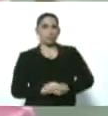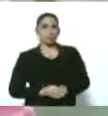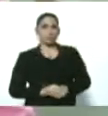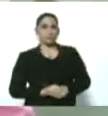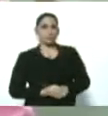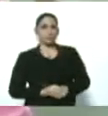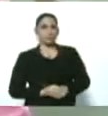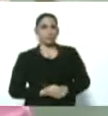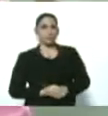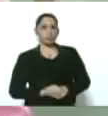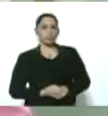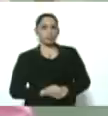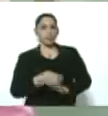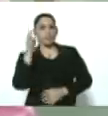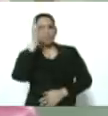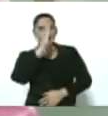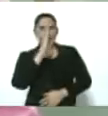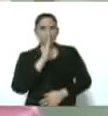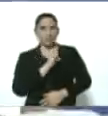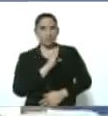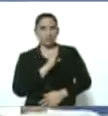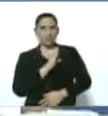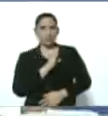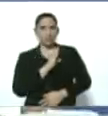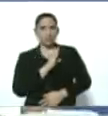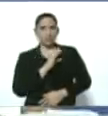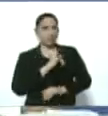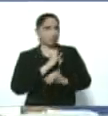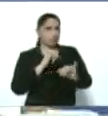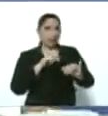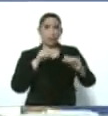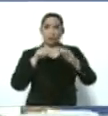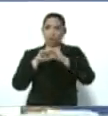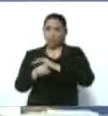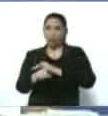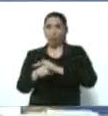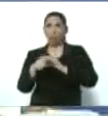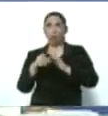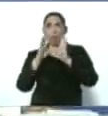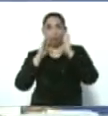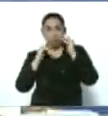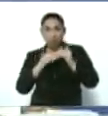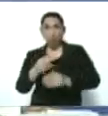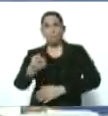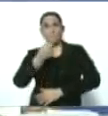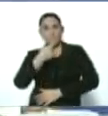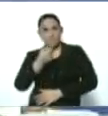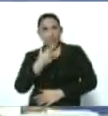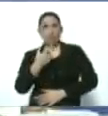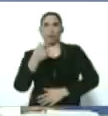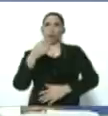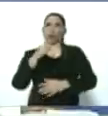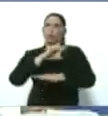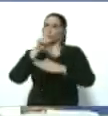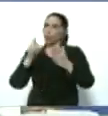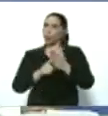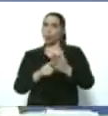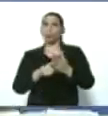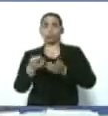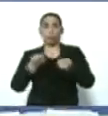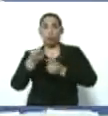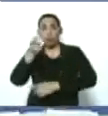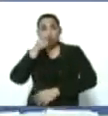tenemos los casos de Brasil, presidente. Está bajo control, pues están internados con atención médica, con tratamiento, bajo